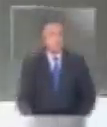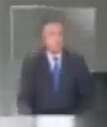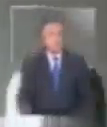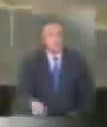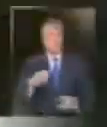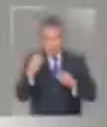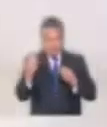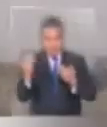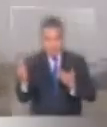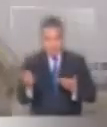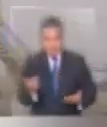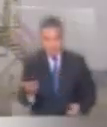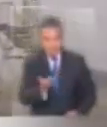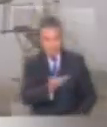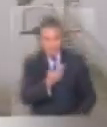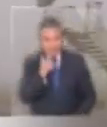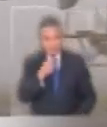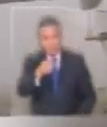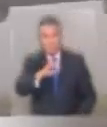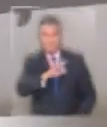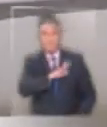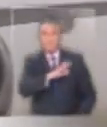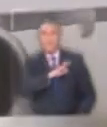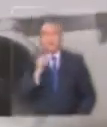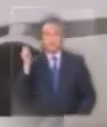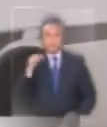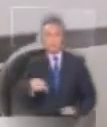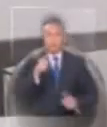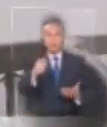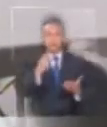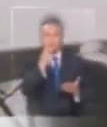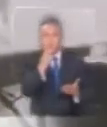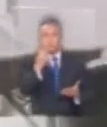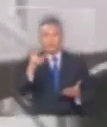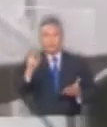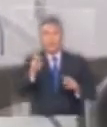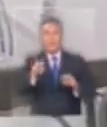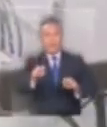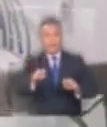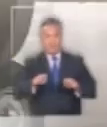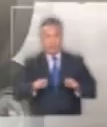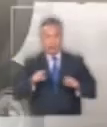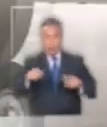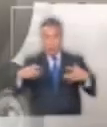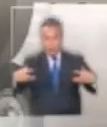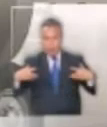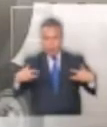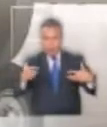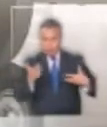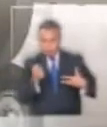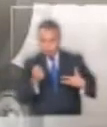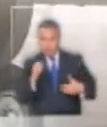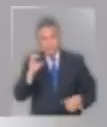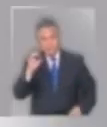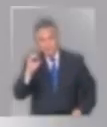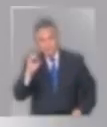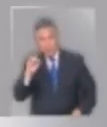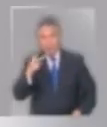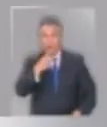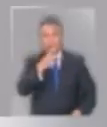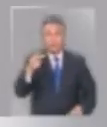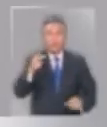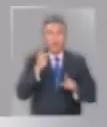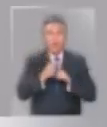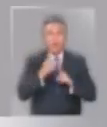Bienvenido. Llegó desde Francia mostrando sus 220 asientos, sus turbinas capaces de acelerar de 0 a 200 kilómetros por